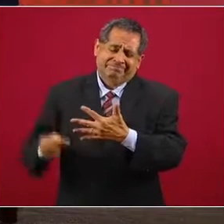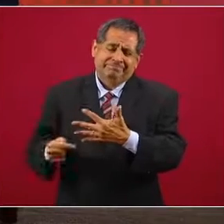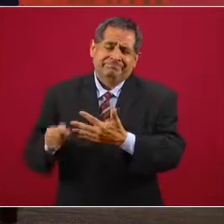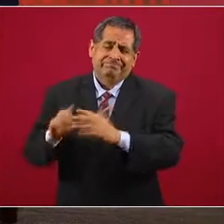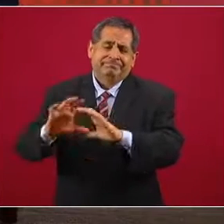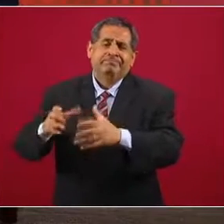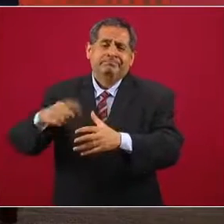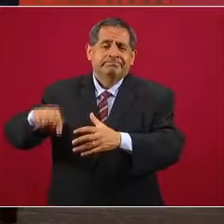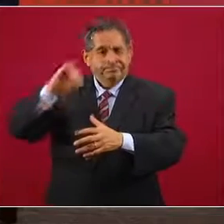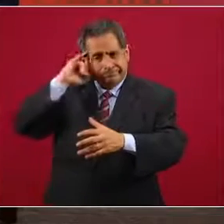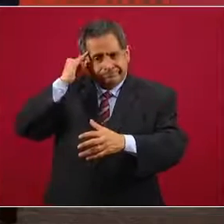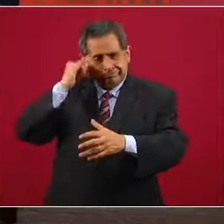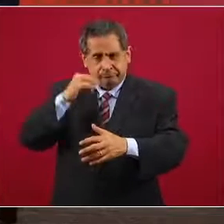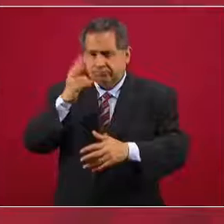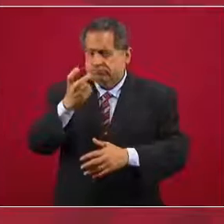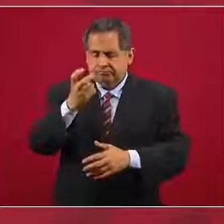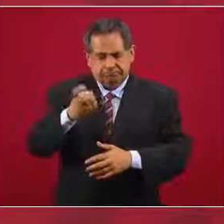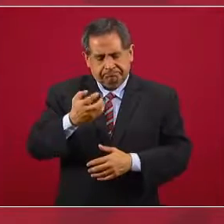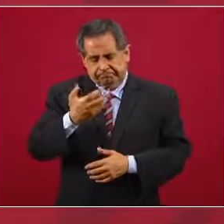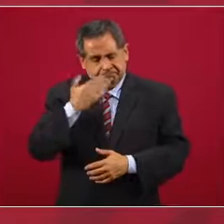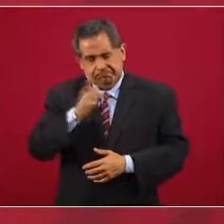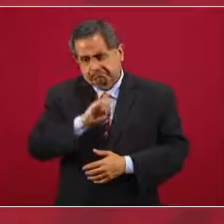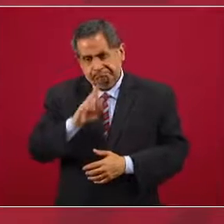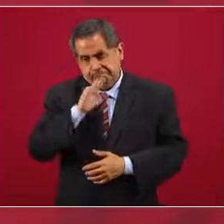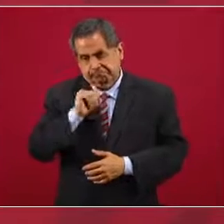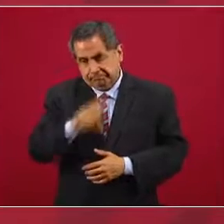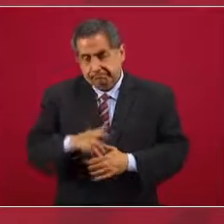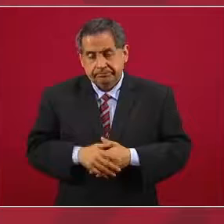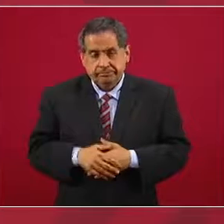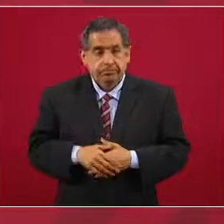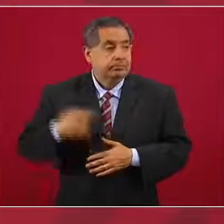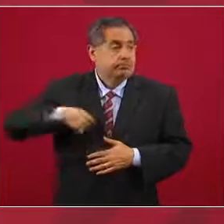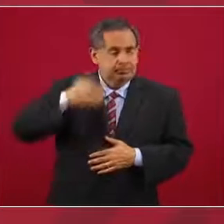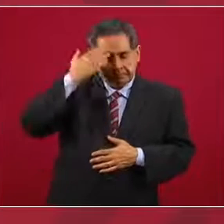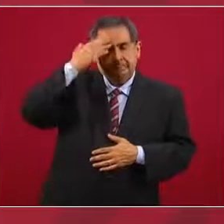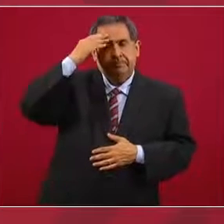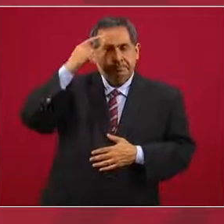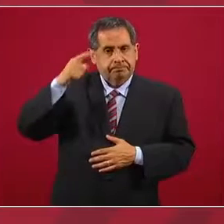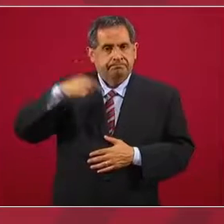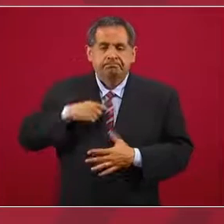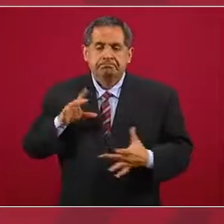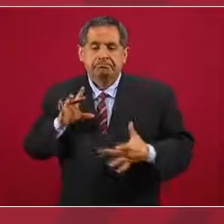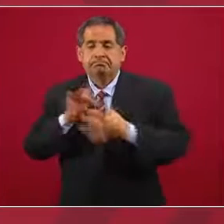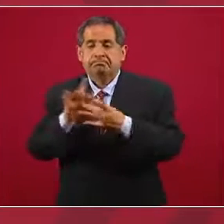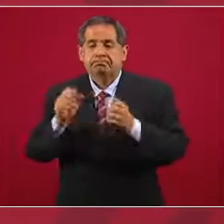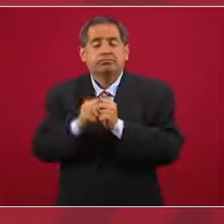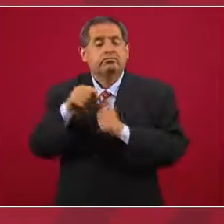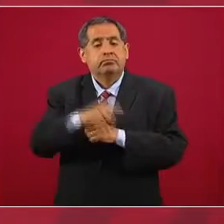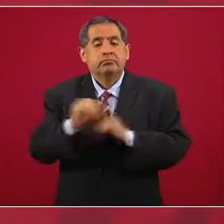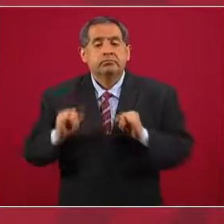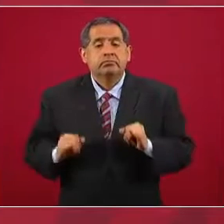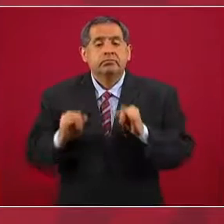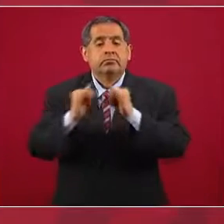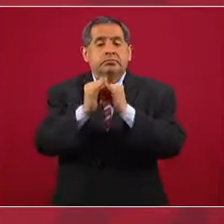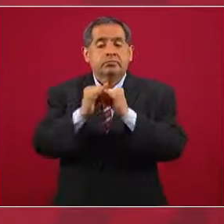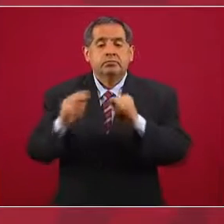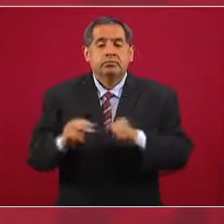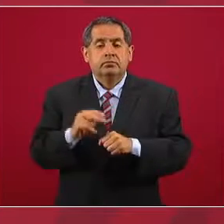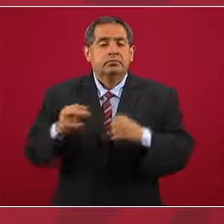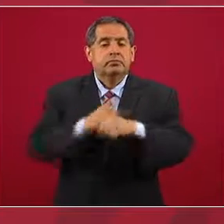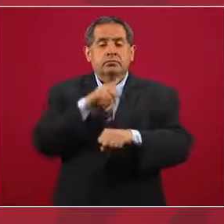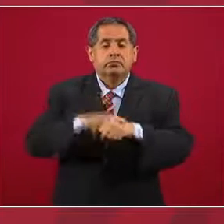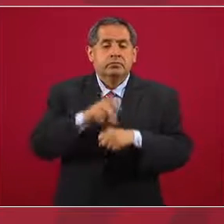luego, siempre indignante. Sabiendo eso, tuvimos una alianza muy temprana con el Instituto Nacional de Pueblos